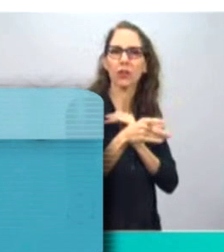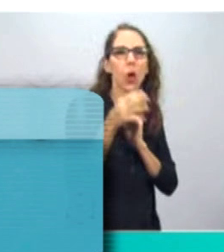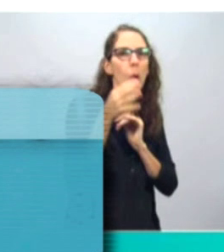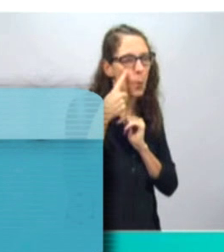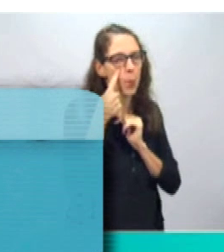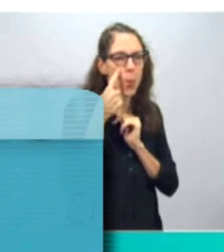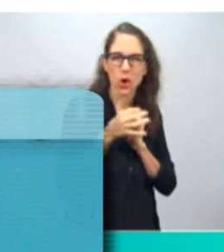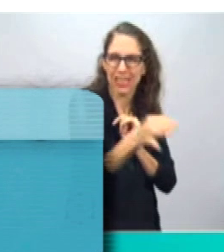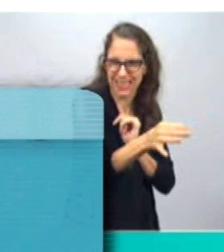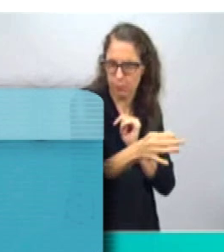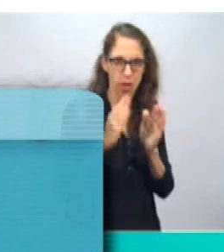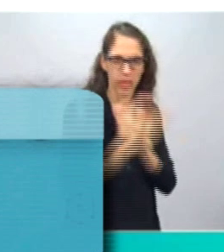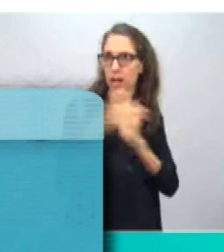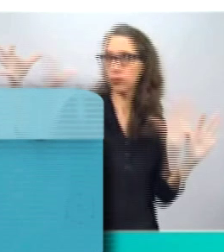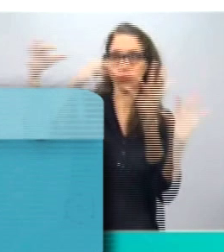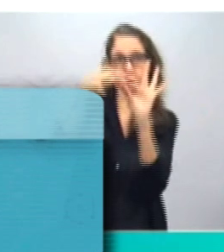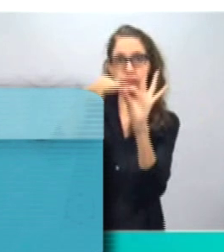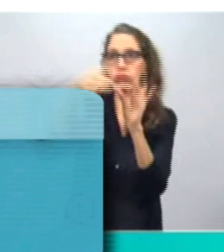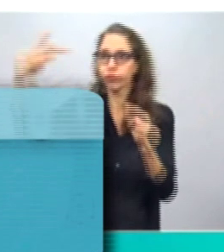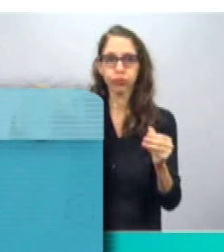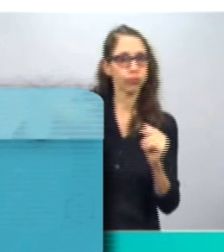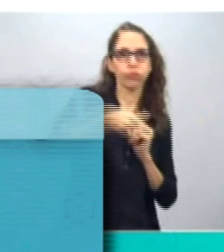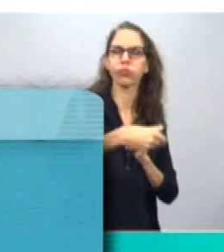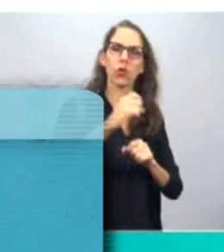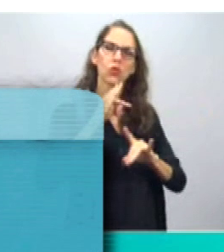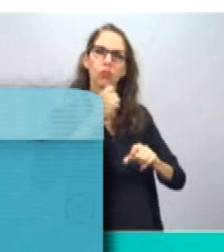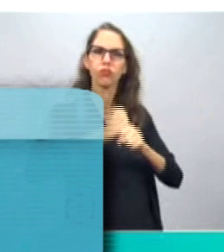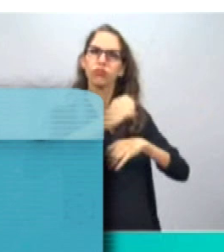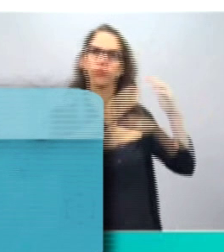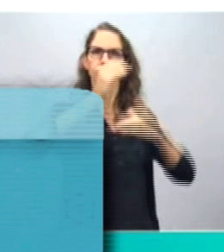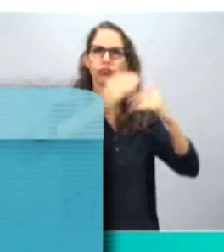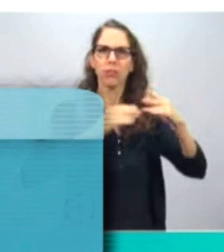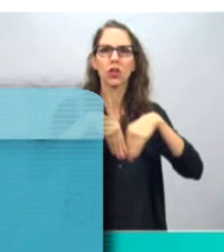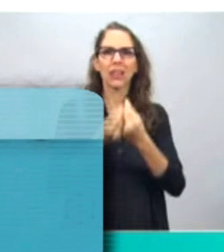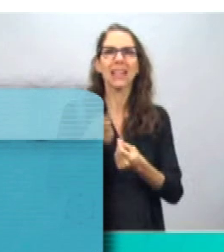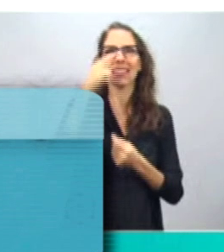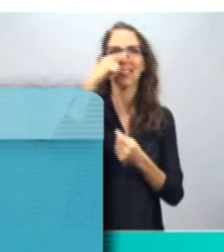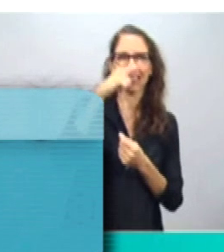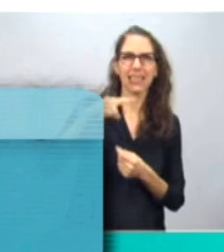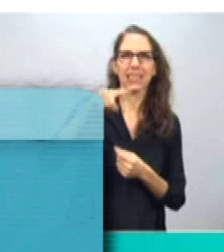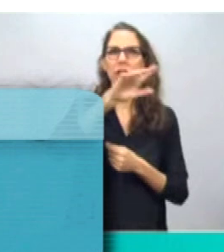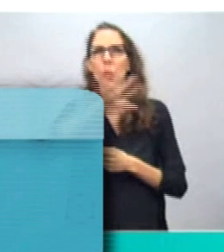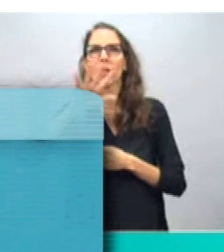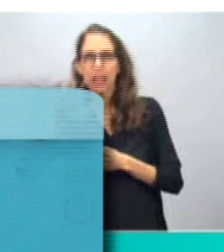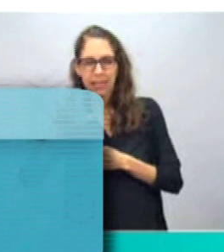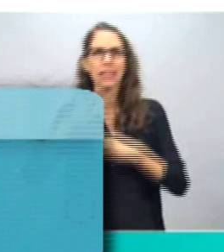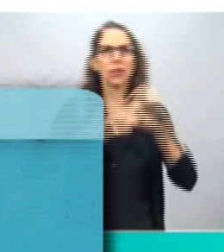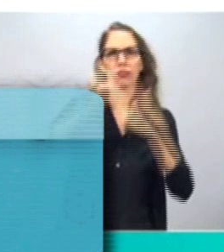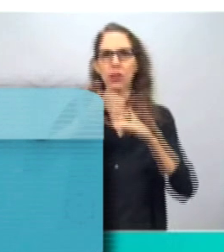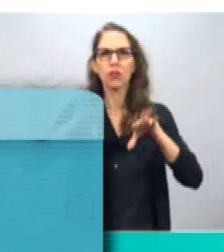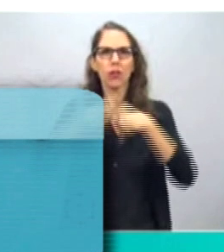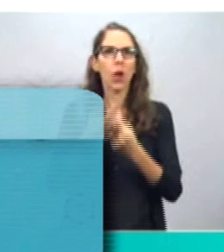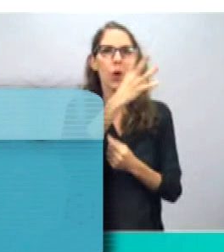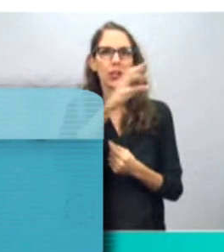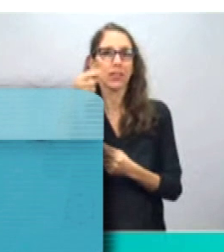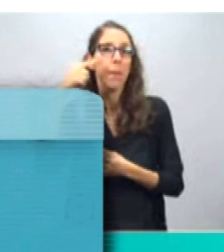financiaba, los municipios ejecutaban, eran 755 obras por 400 mil millones de